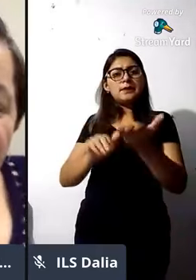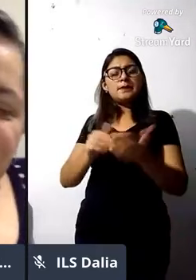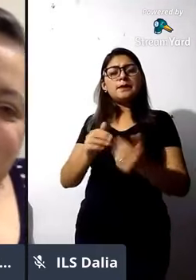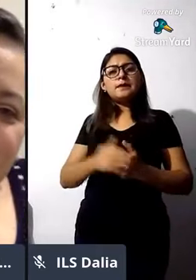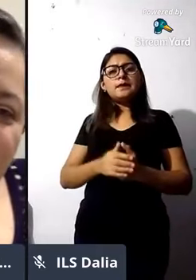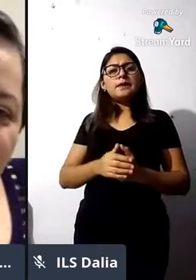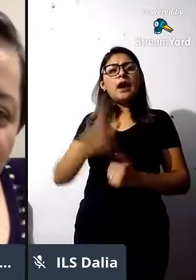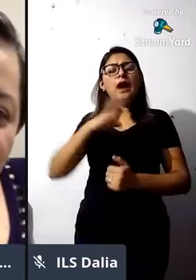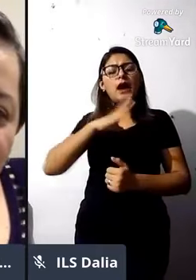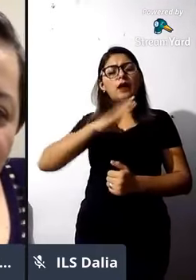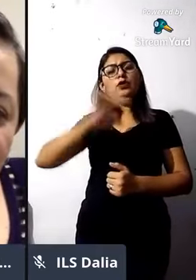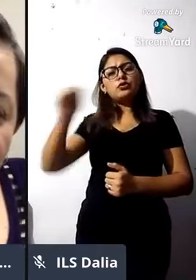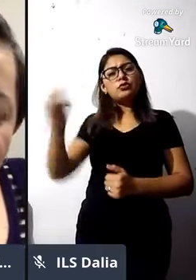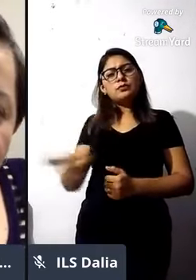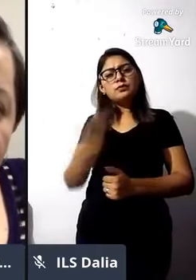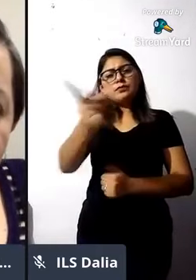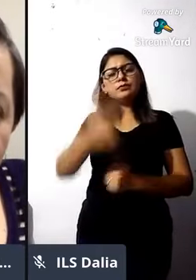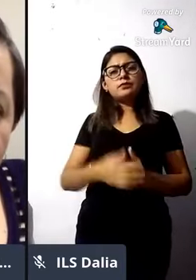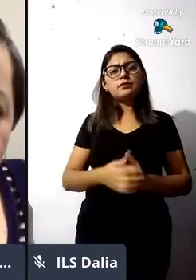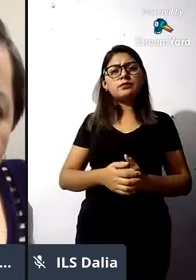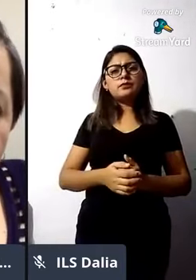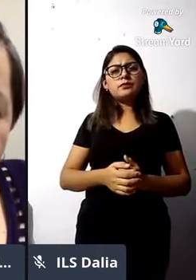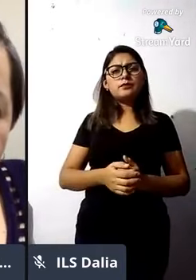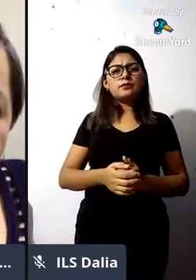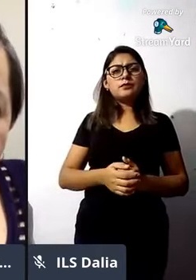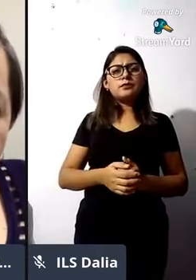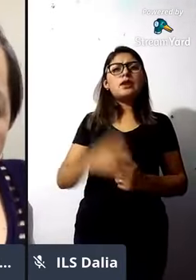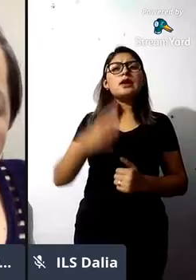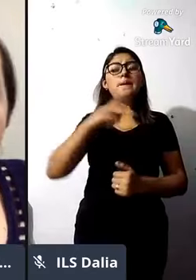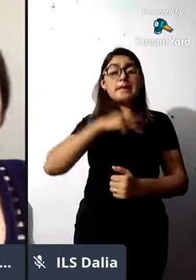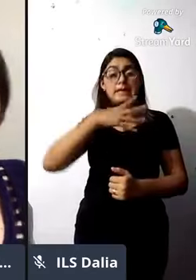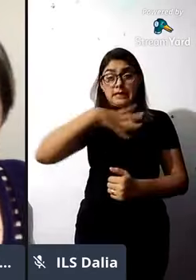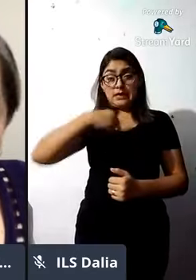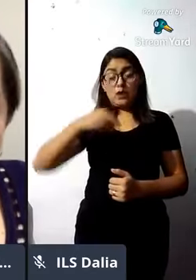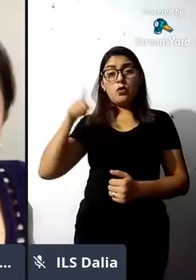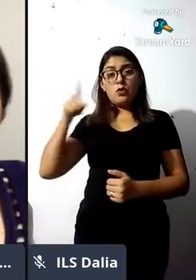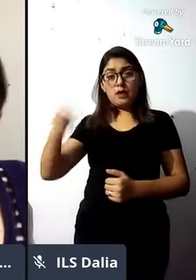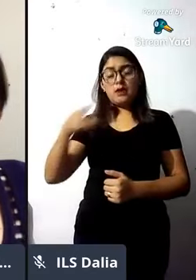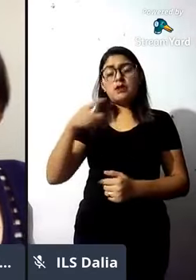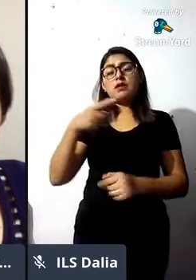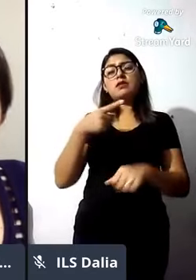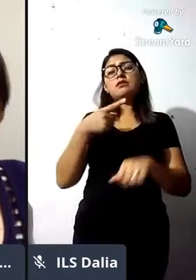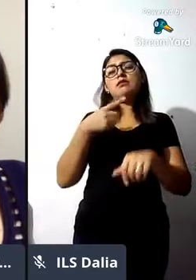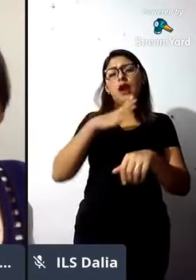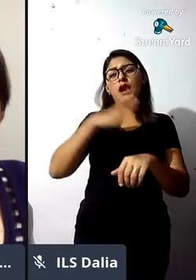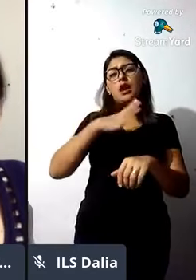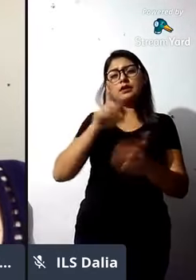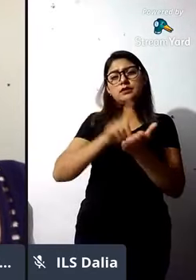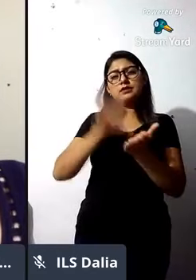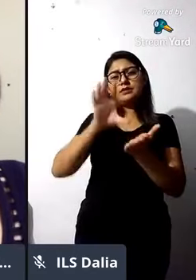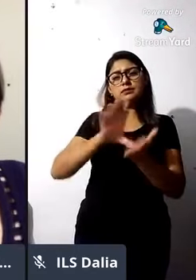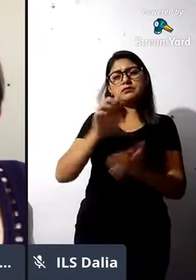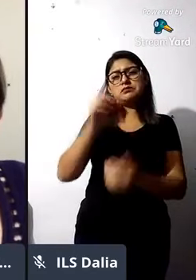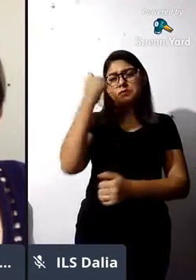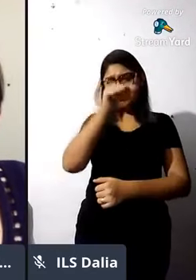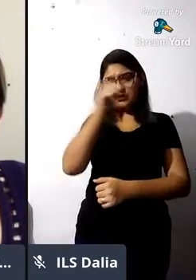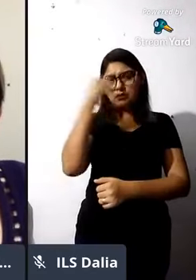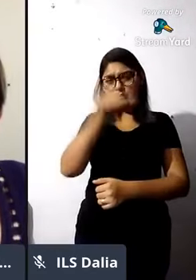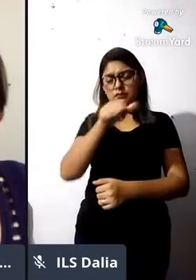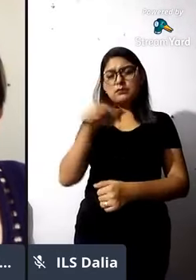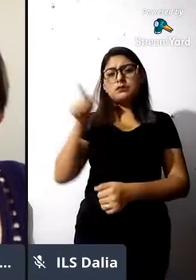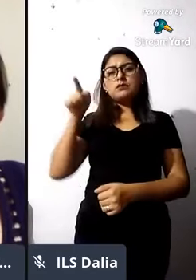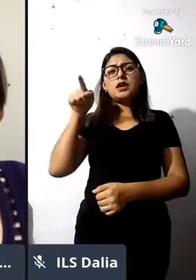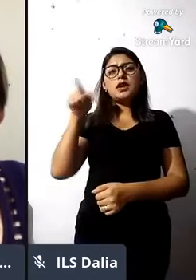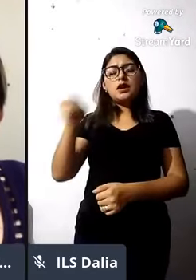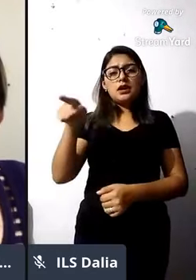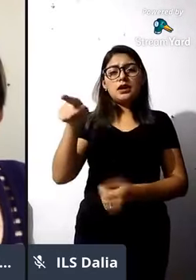Dice, tengo un hijo con trastorno de espectro autista. No puedo llevarlo a terapia por obvias